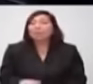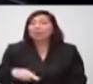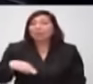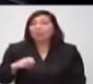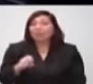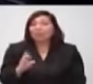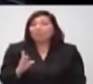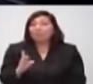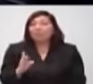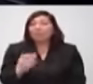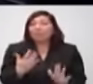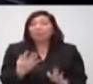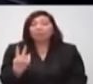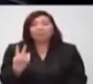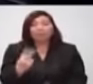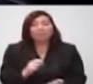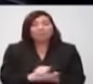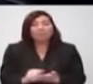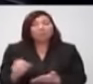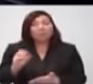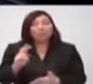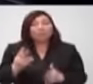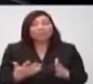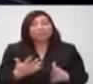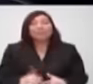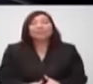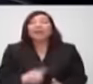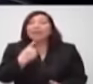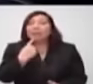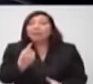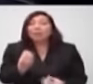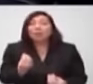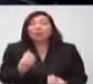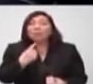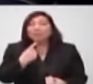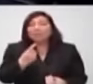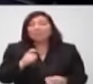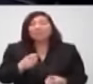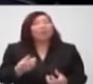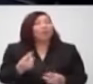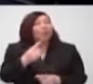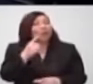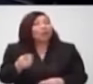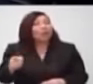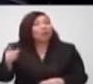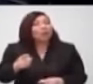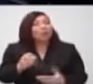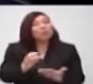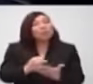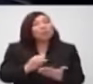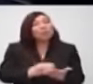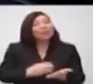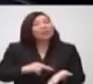en aplicación del 1012, en el mes de octubre del 2015, declaró, como era lógico, declaró nulos los contratos.